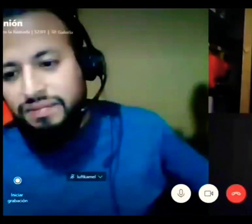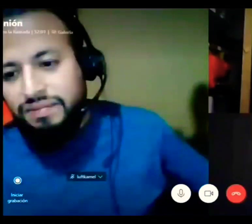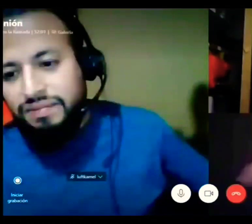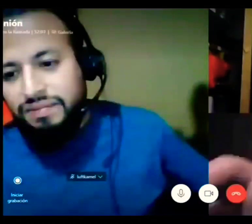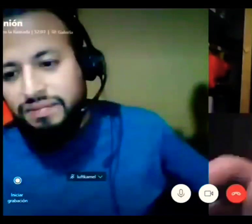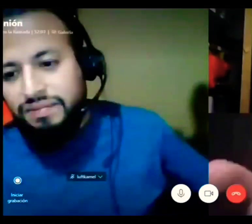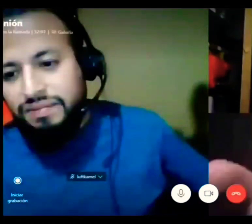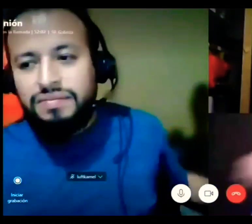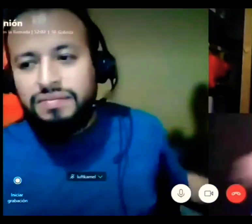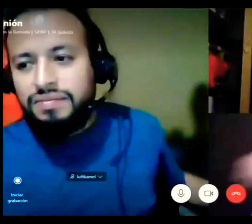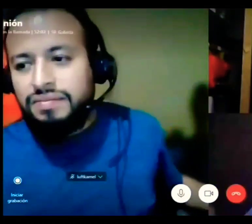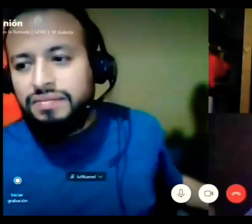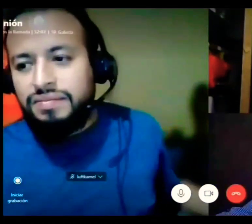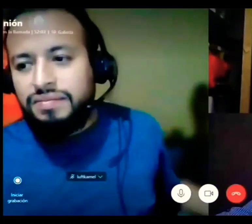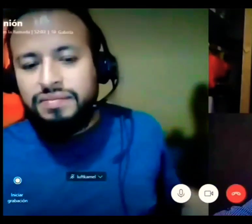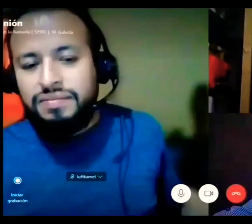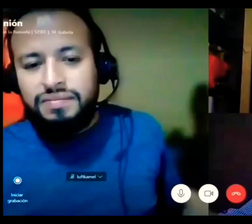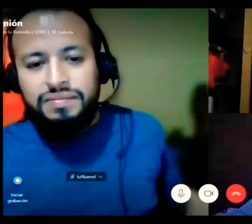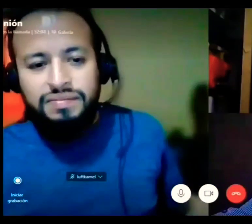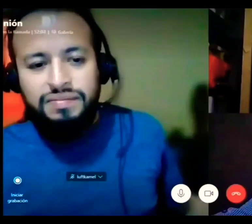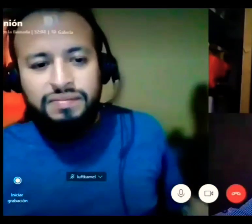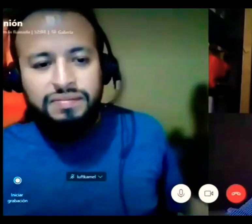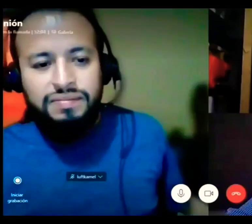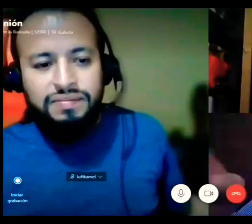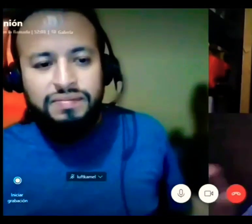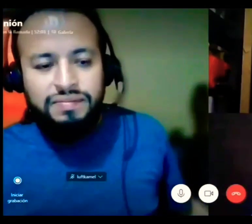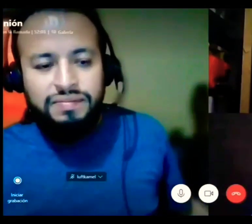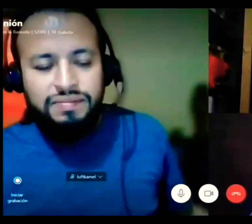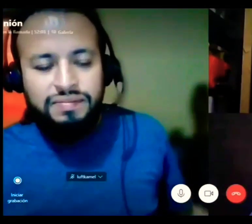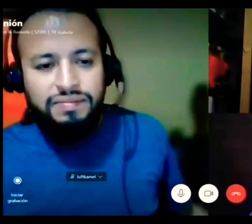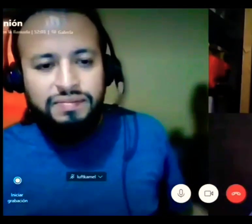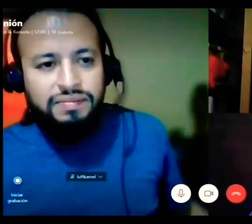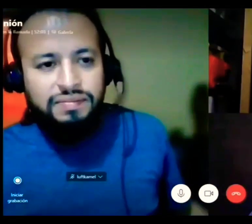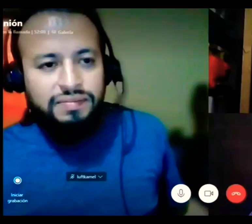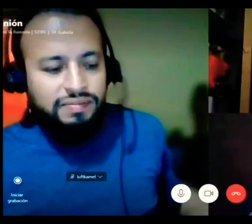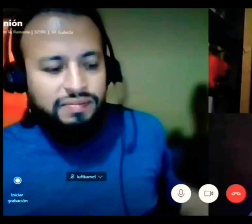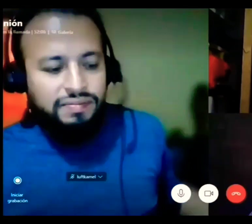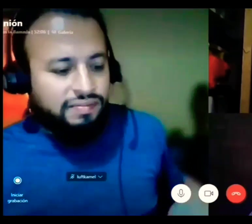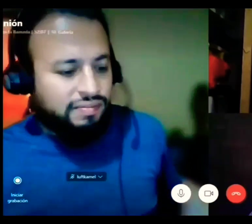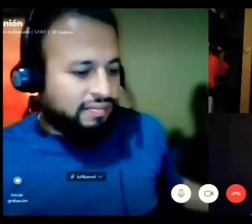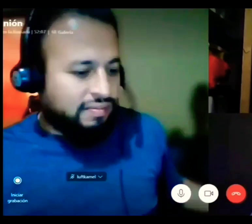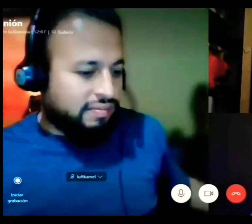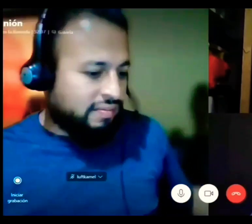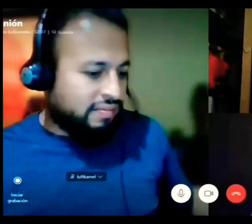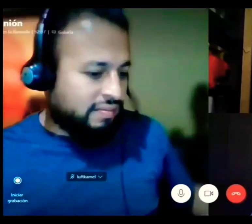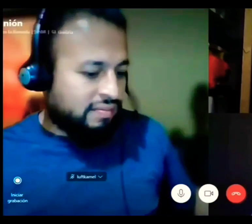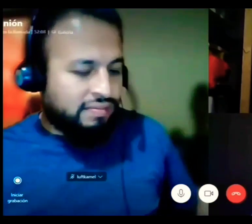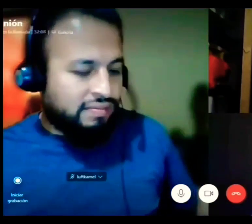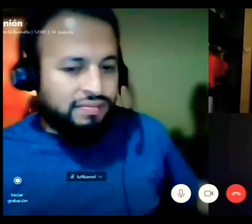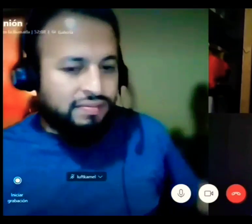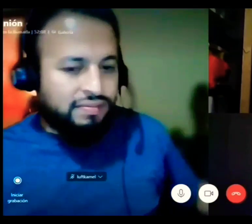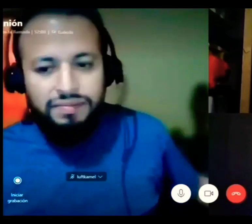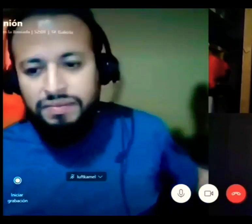Ah, qué bueno que está aquí Héctor, el que nos quisiera comentar. Por favor, Héctor, coméntanos qué pasó en la mañanera de